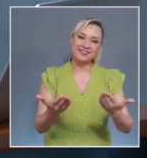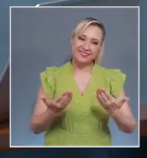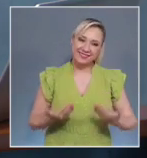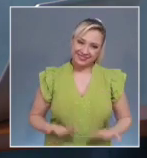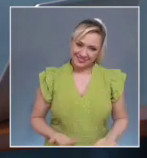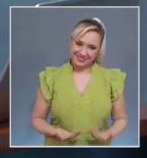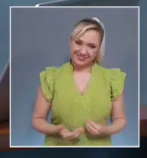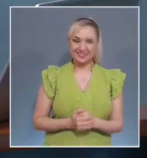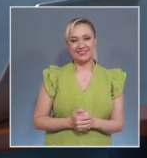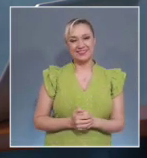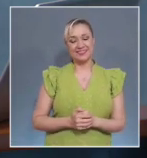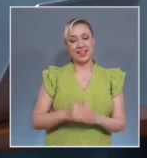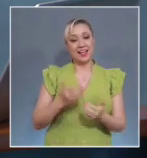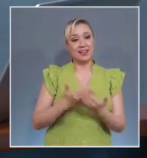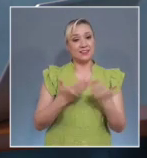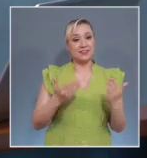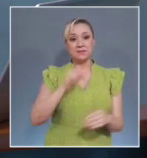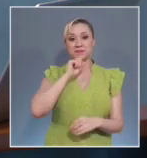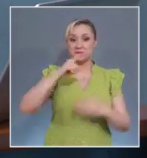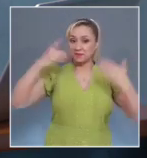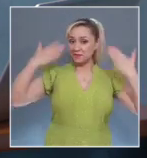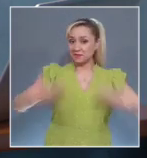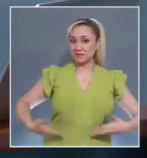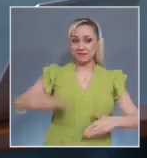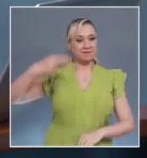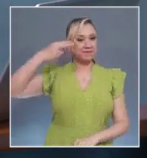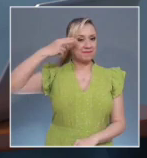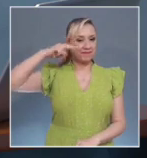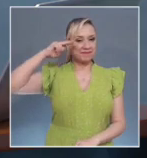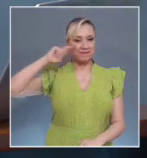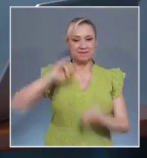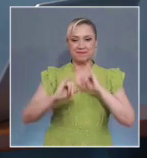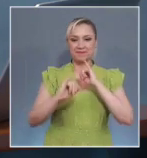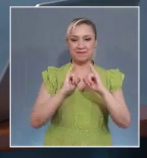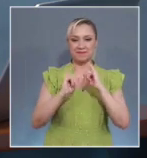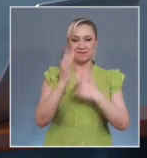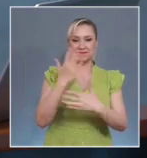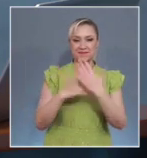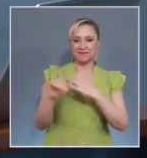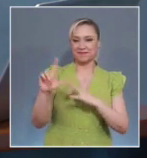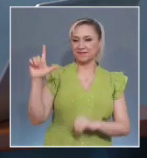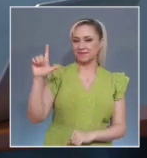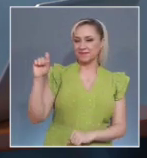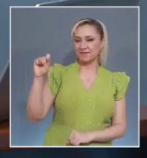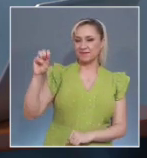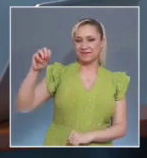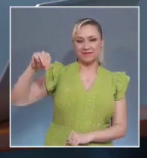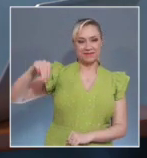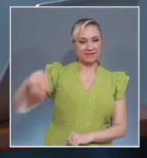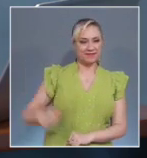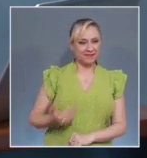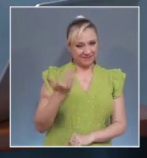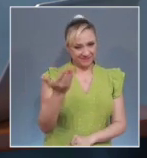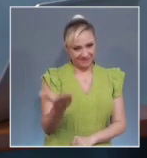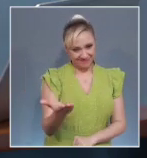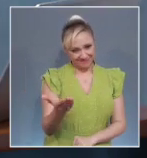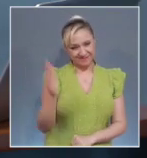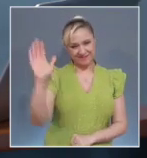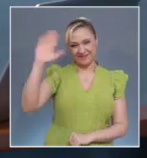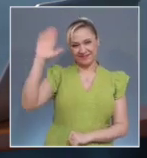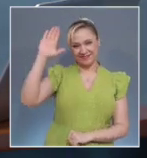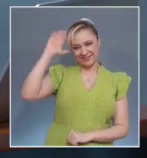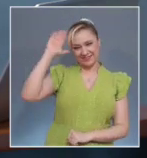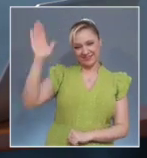y saludamos a mi compañera Nidia Díaz en la interpretación de lengua de señas mexicana. Hola Nidia,